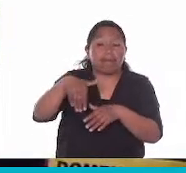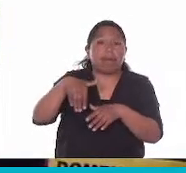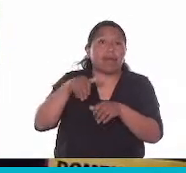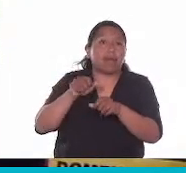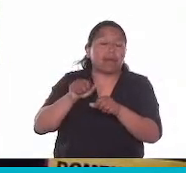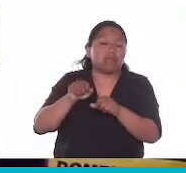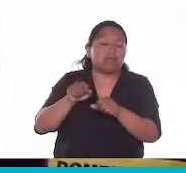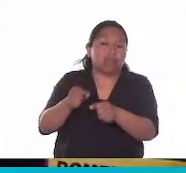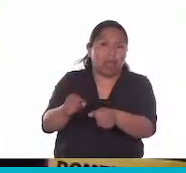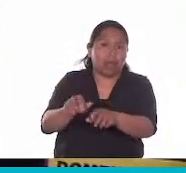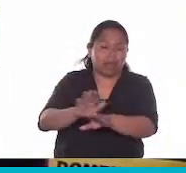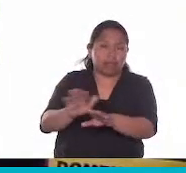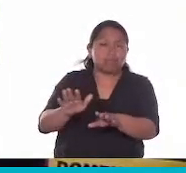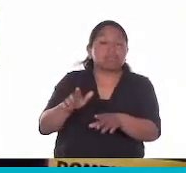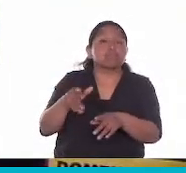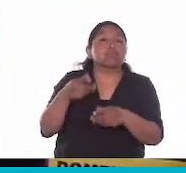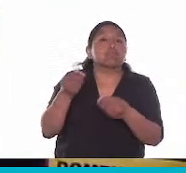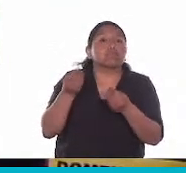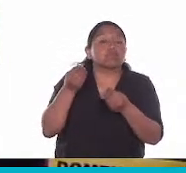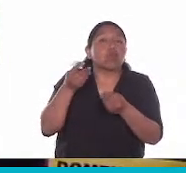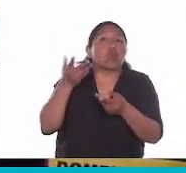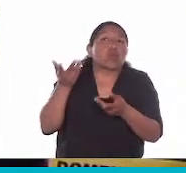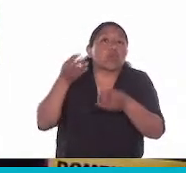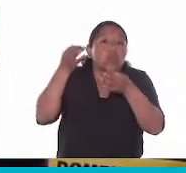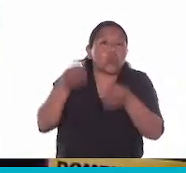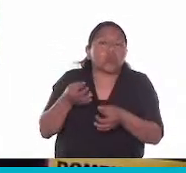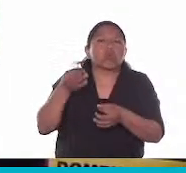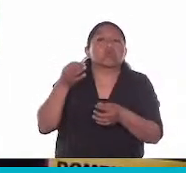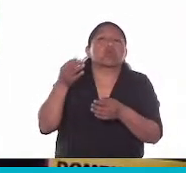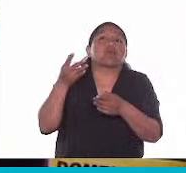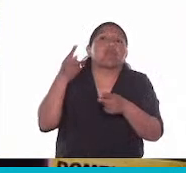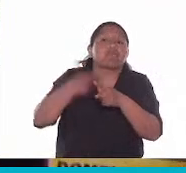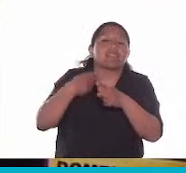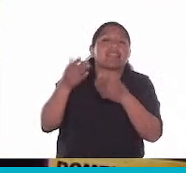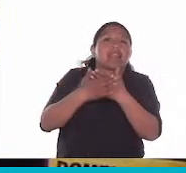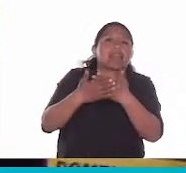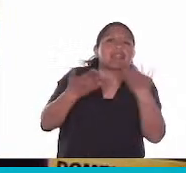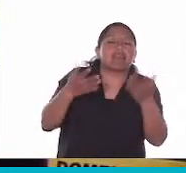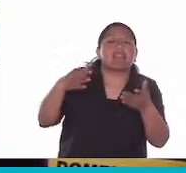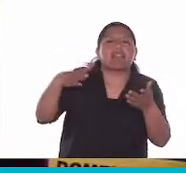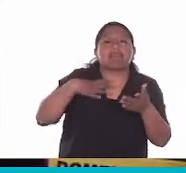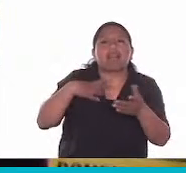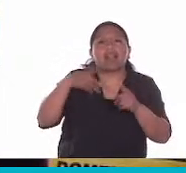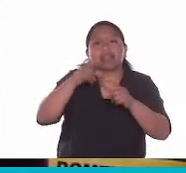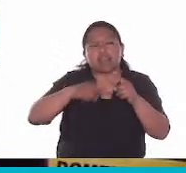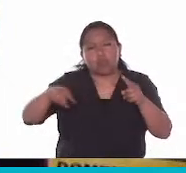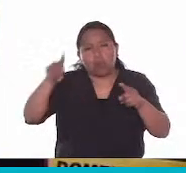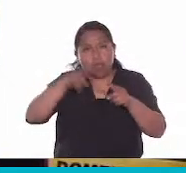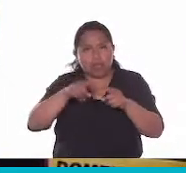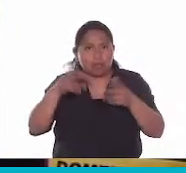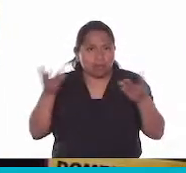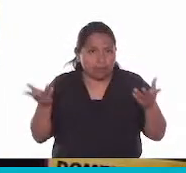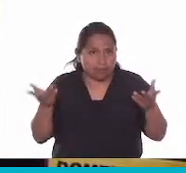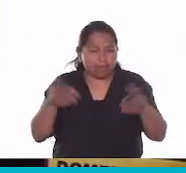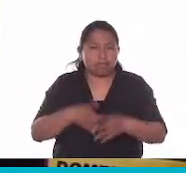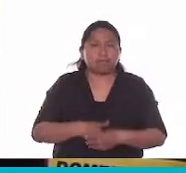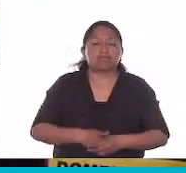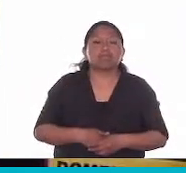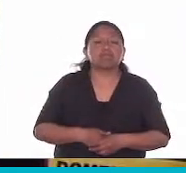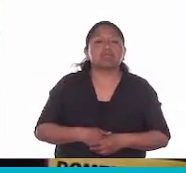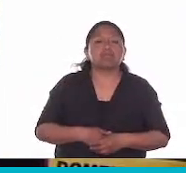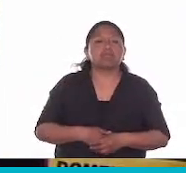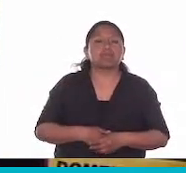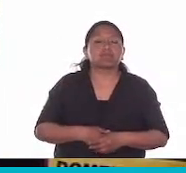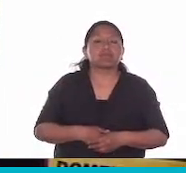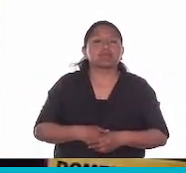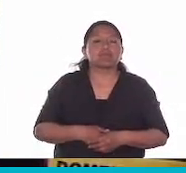por justamente el festejo de la izquierda de la falta de neumáticos y generalmente